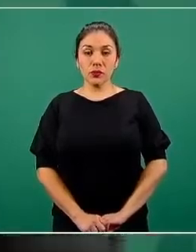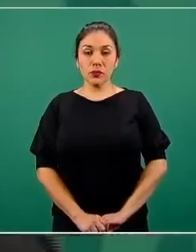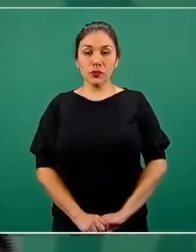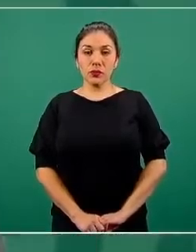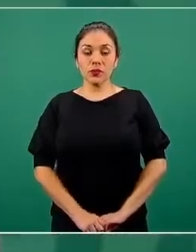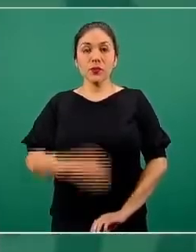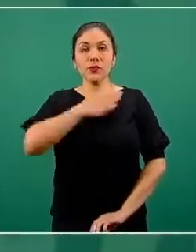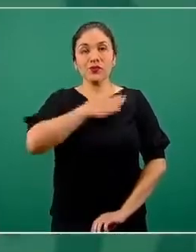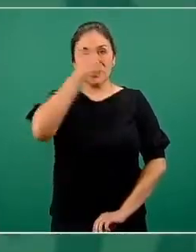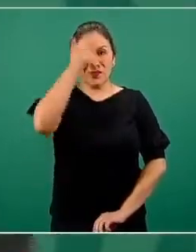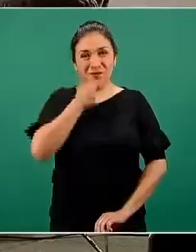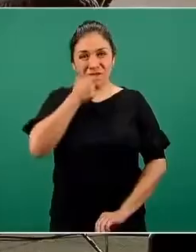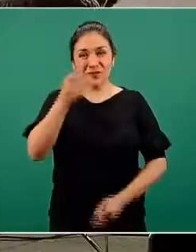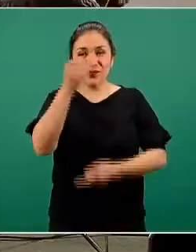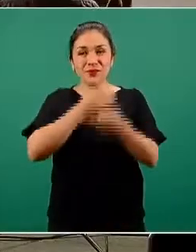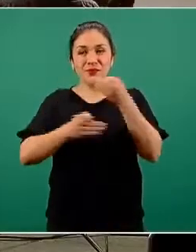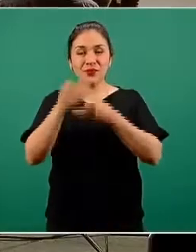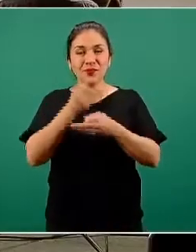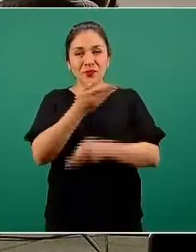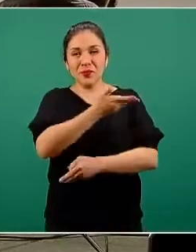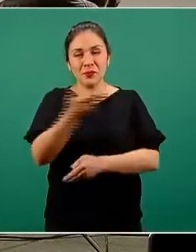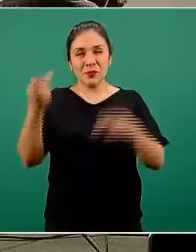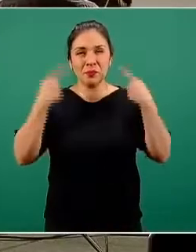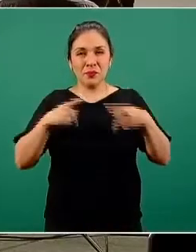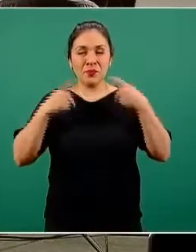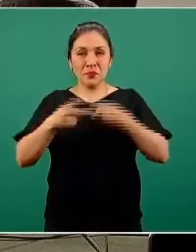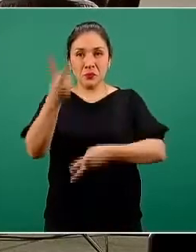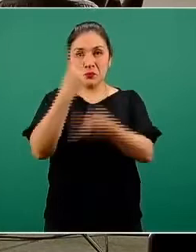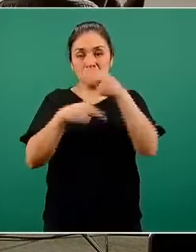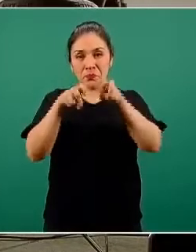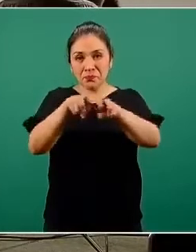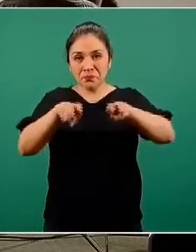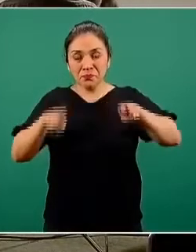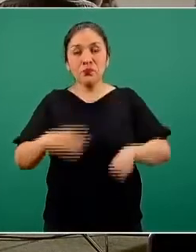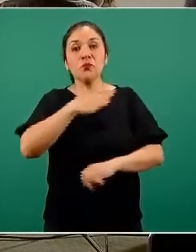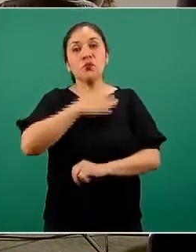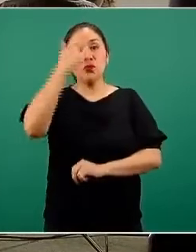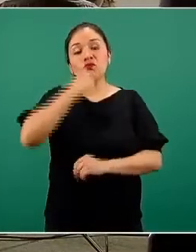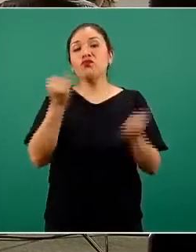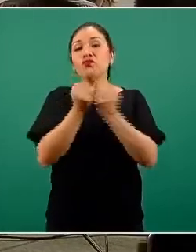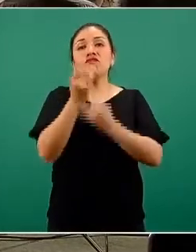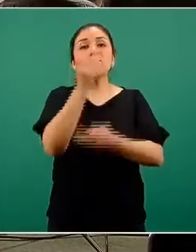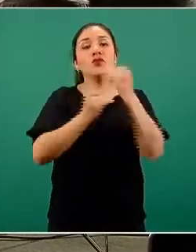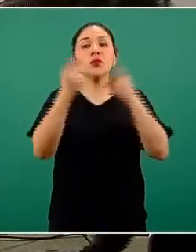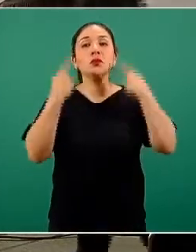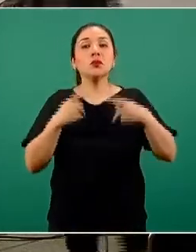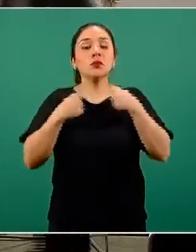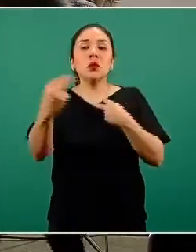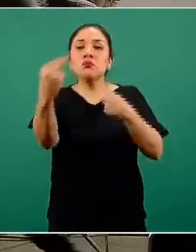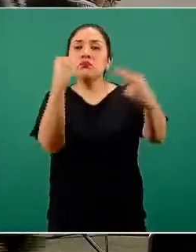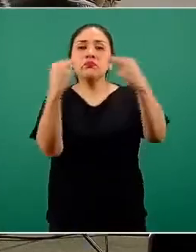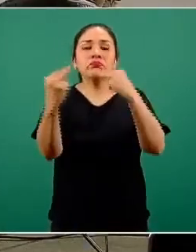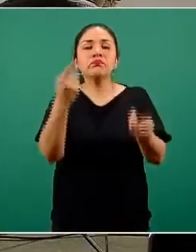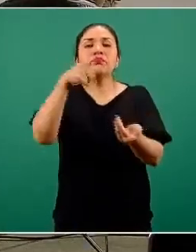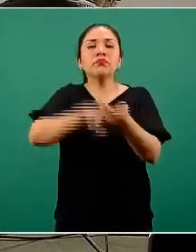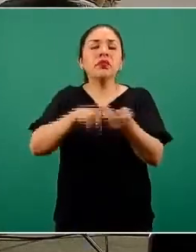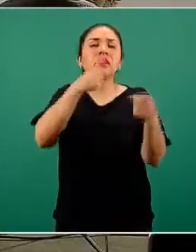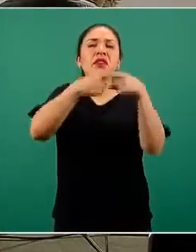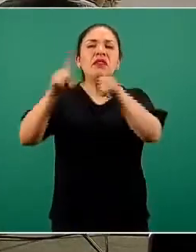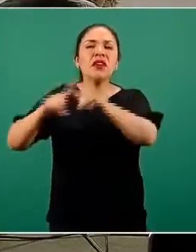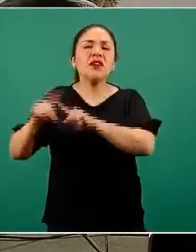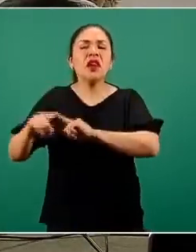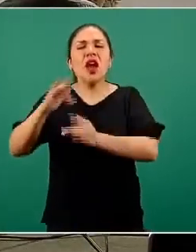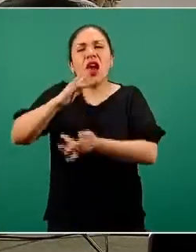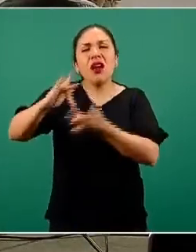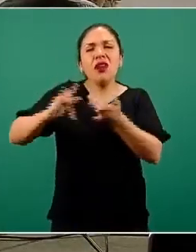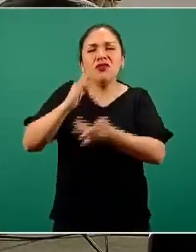Muy buenas noches a todas y todos los presentes. Muy buenas noches también a todas las personas que nos sintonizan a través de los diferentes medios